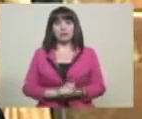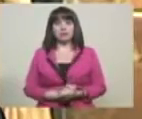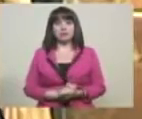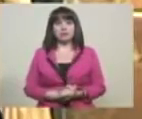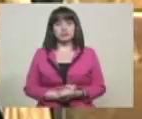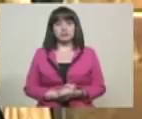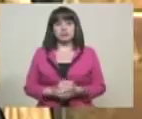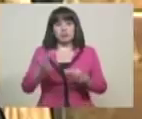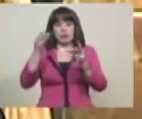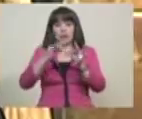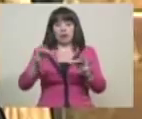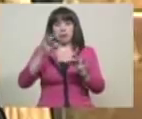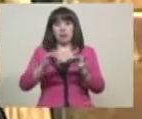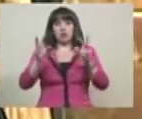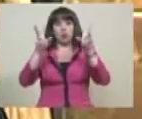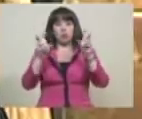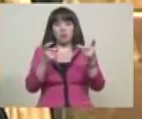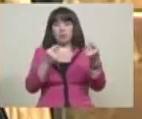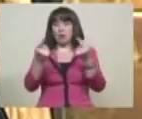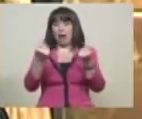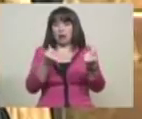El petro es el nuevo valor